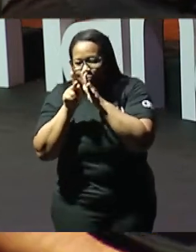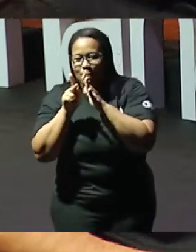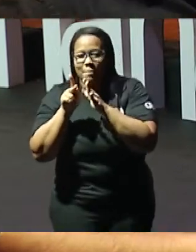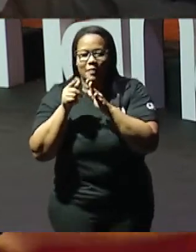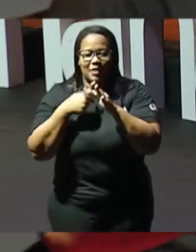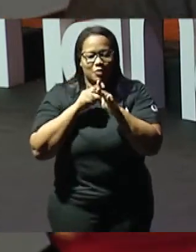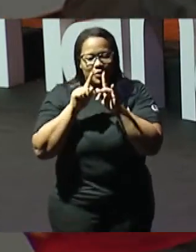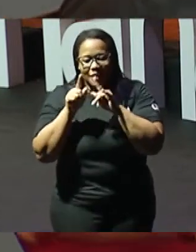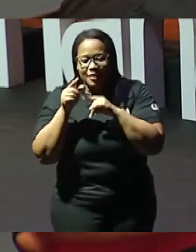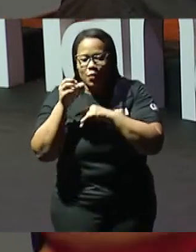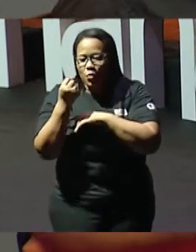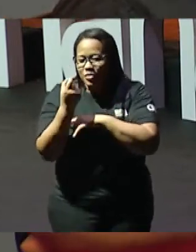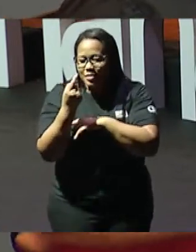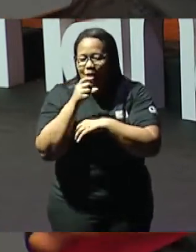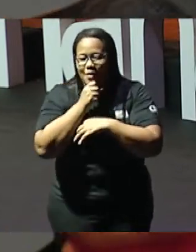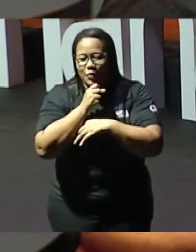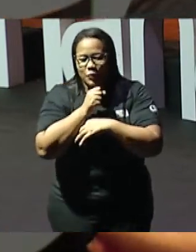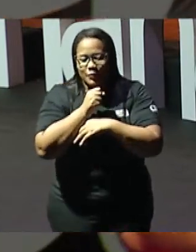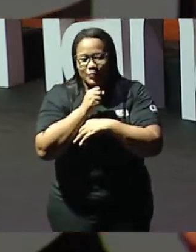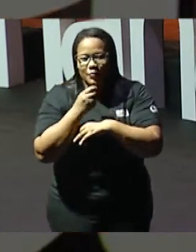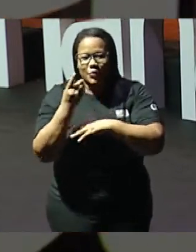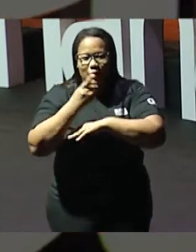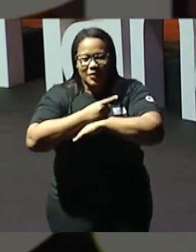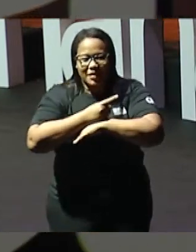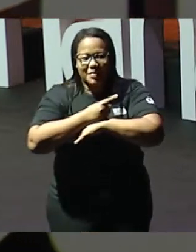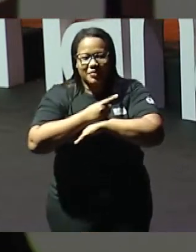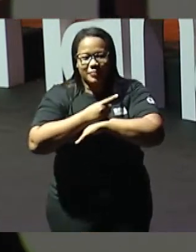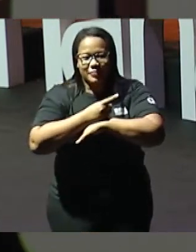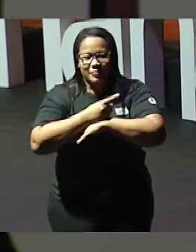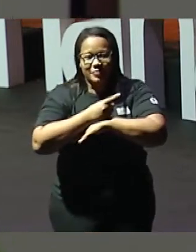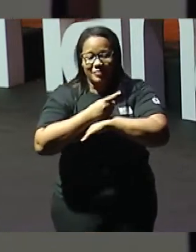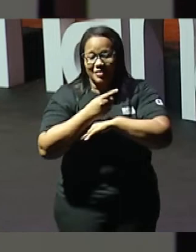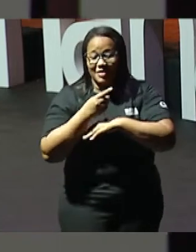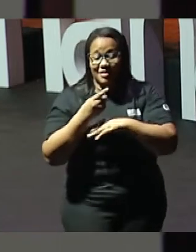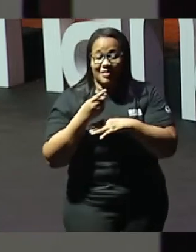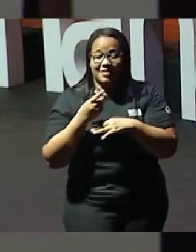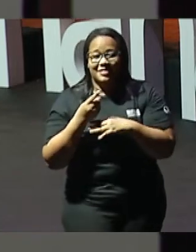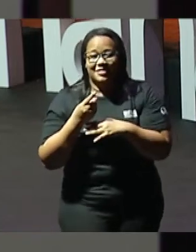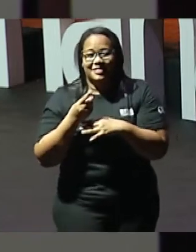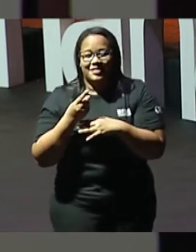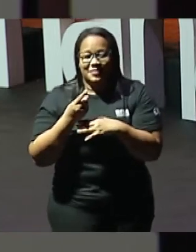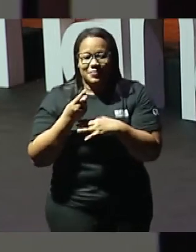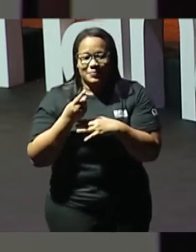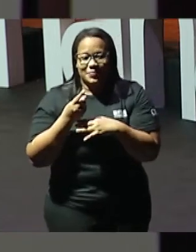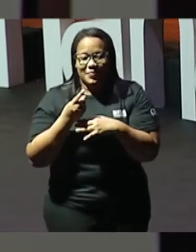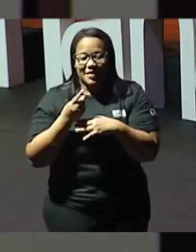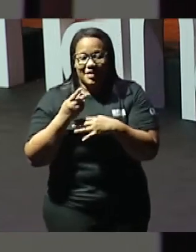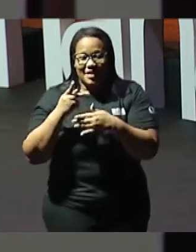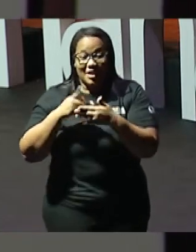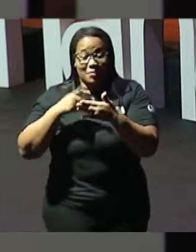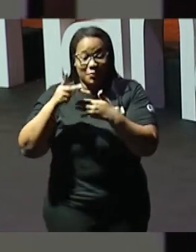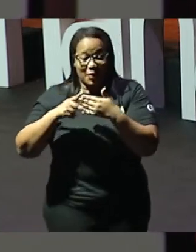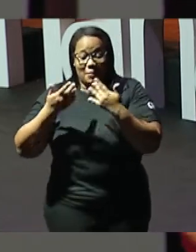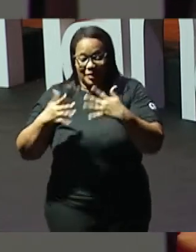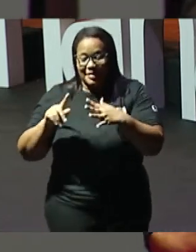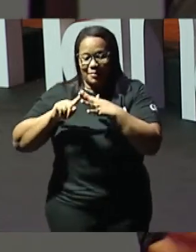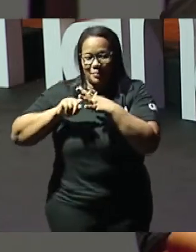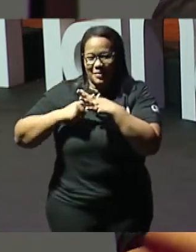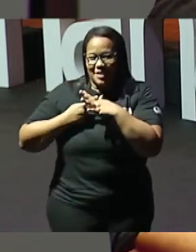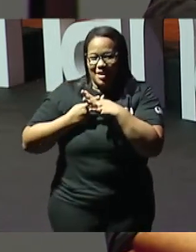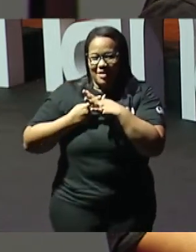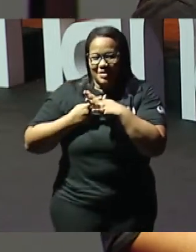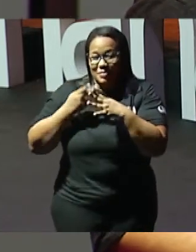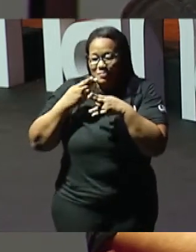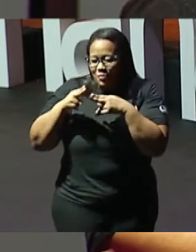y un día pasó algo muy a perú loco el programa va a empezar y yo todavía tengo